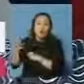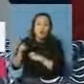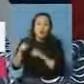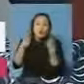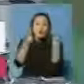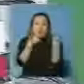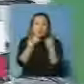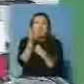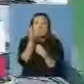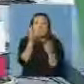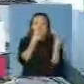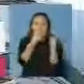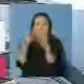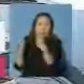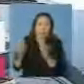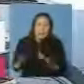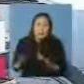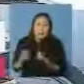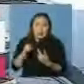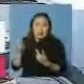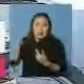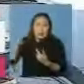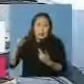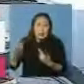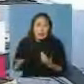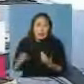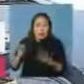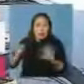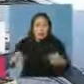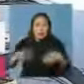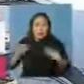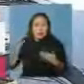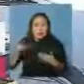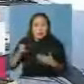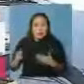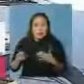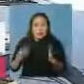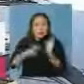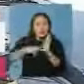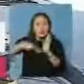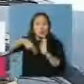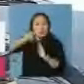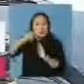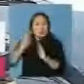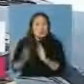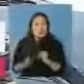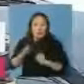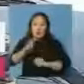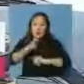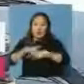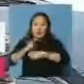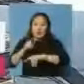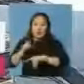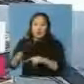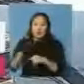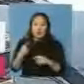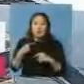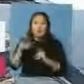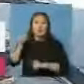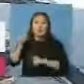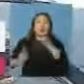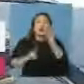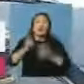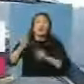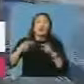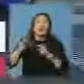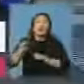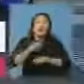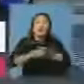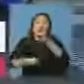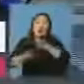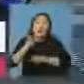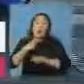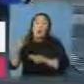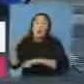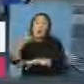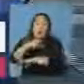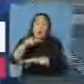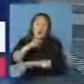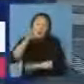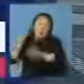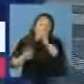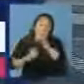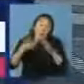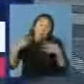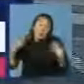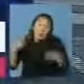precio que te estoy hablando. Por lo tanto, por eso también hay un aumento en la venta en las estaciones de servicio y posiblemente en